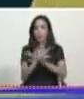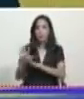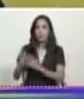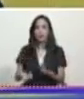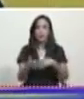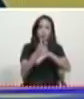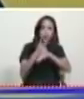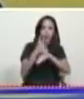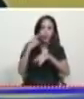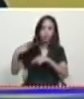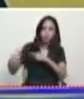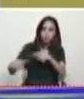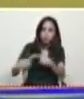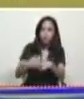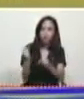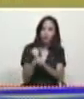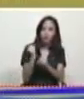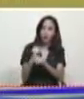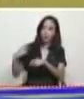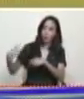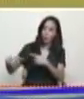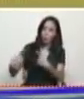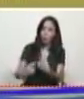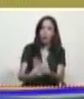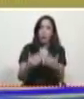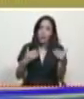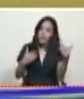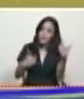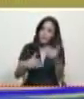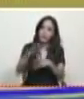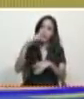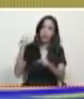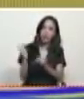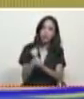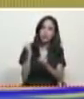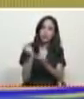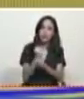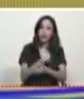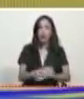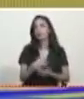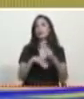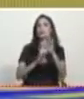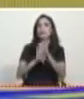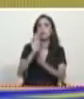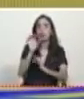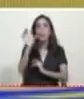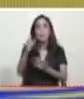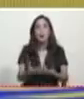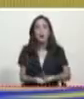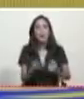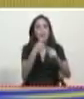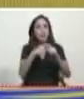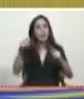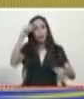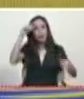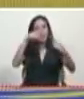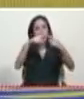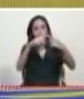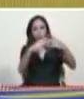gobernando todos los días para echar a andar el desarrollo de las distintas